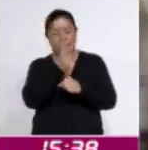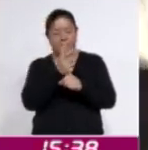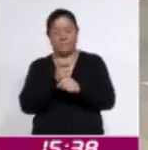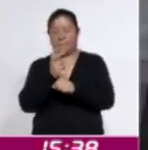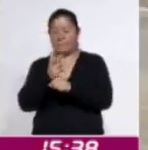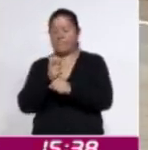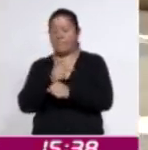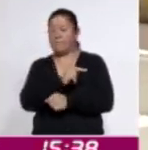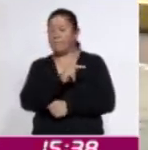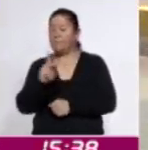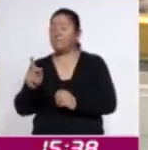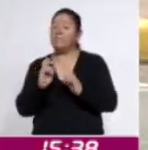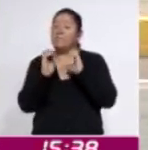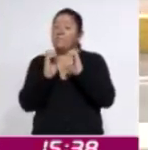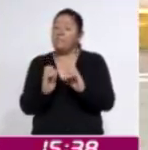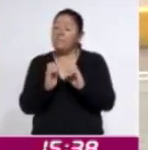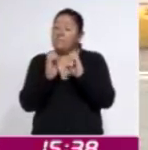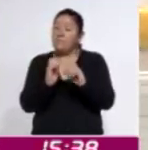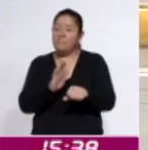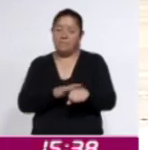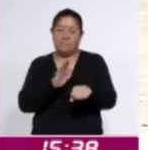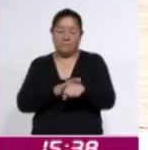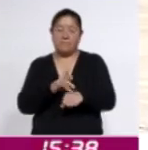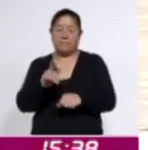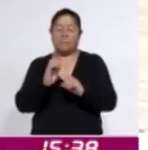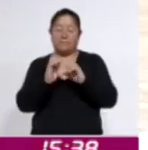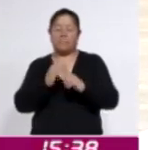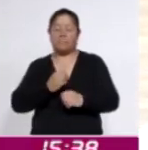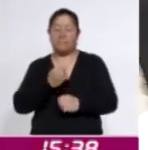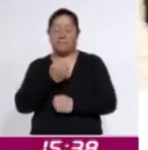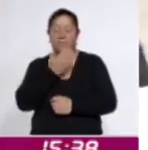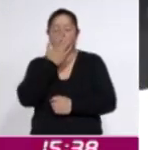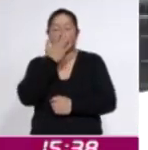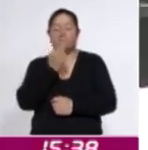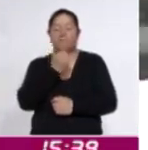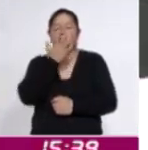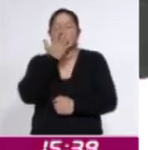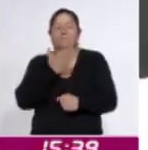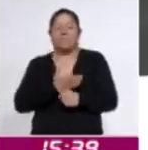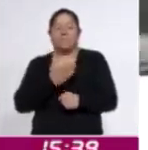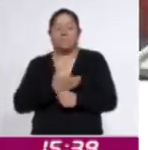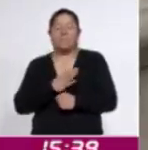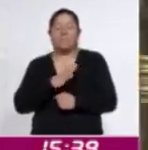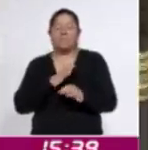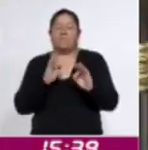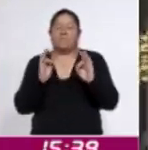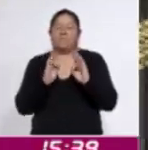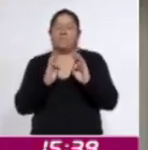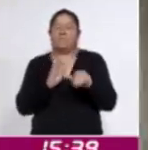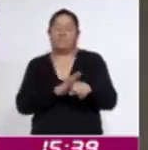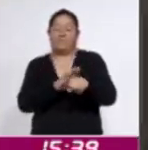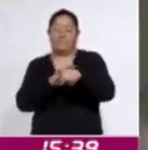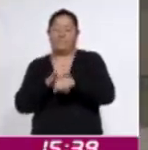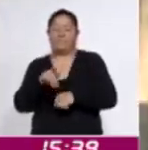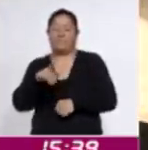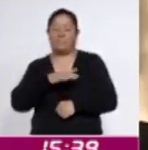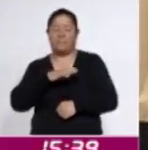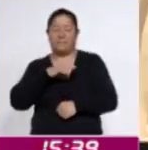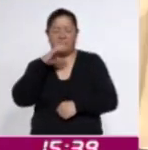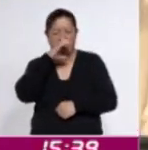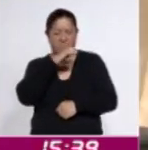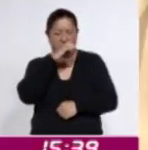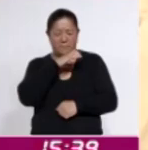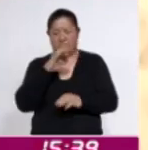a tomar medidas preventivas para proteger su salud respiratoria, especialmente durante esta temporada invernal en la que los cambios de temperatura